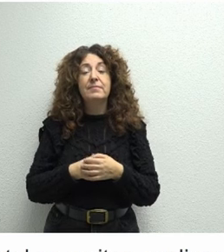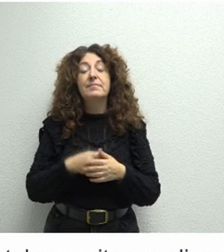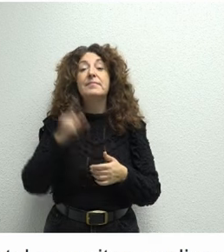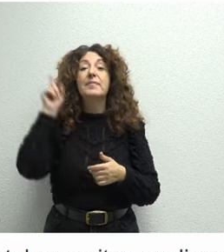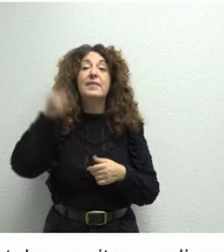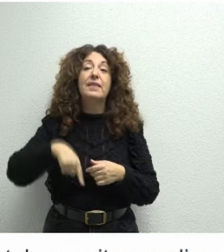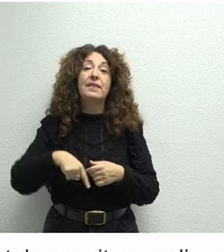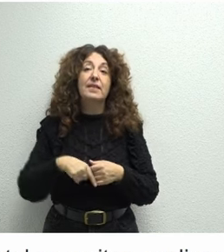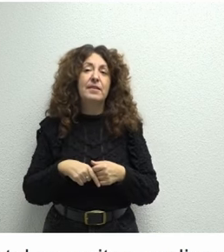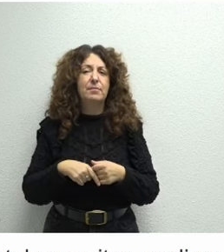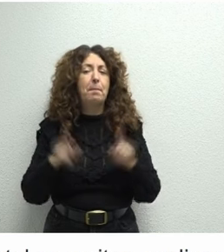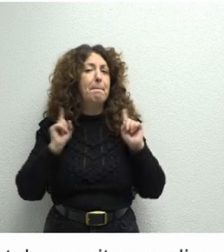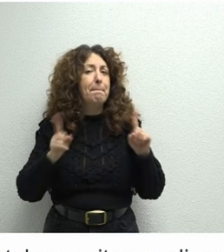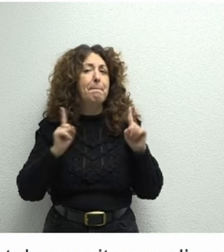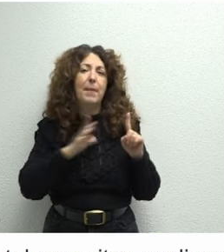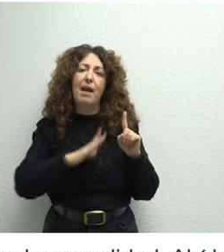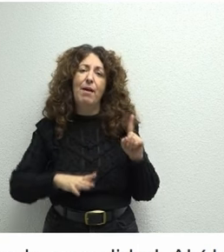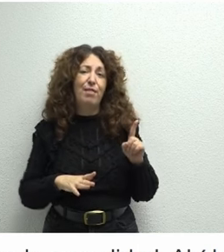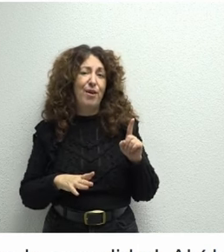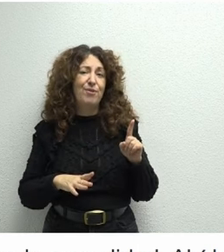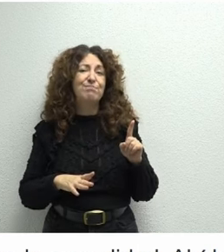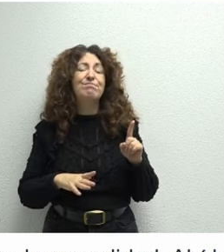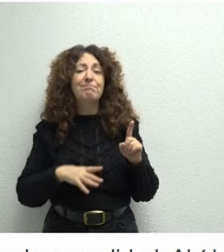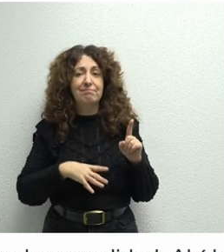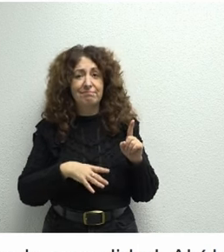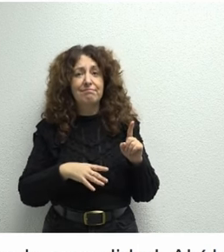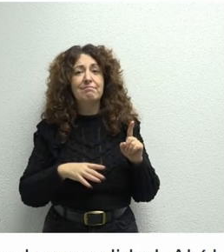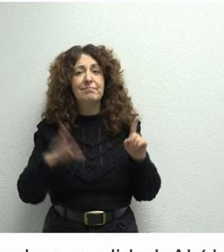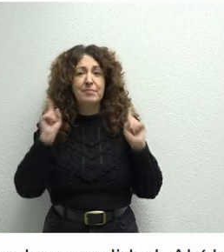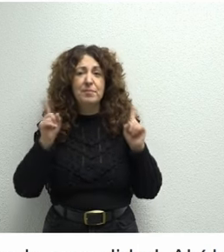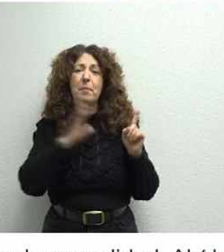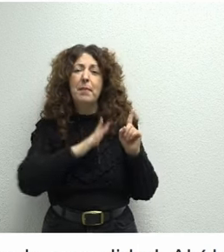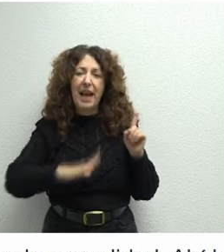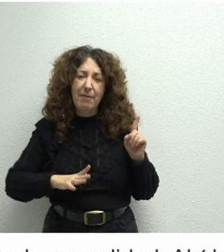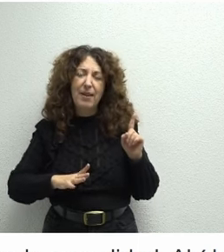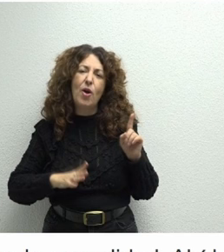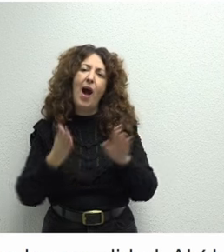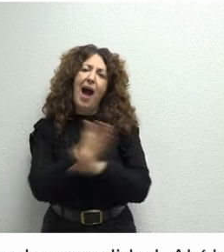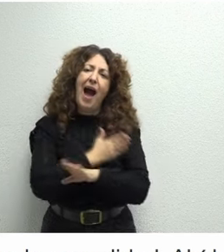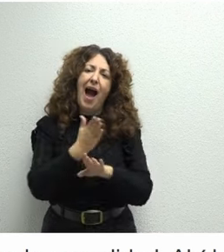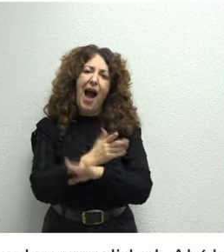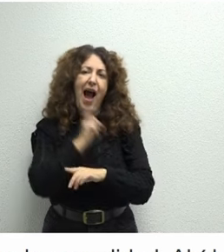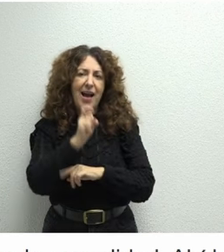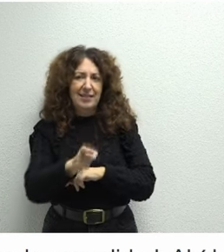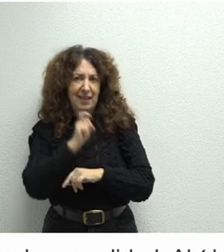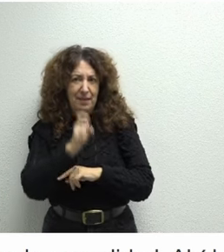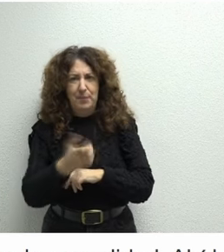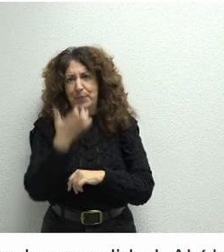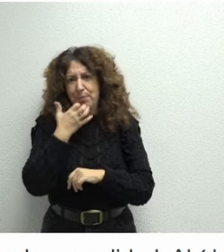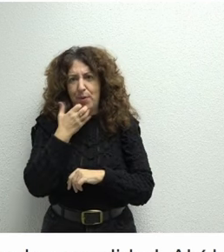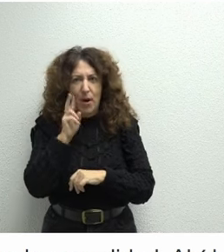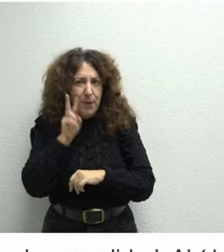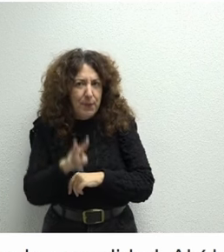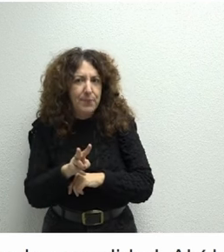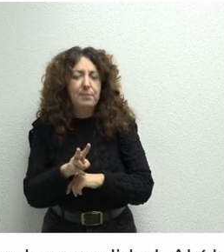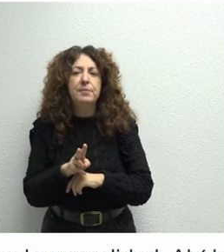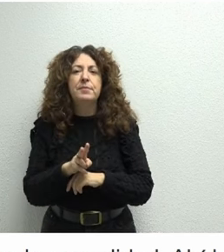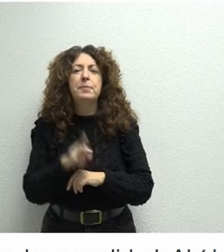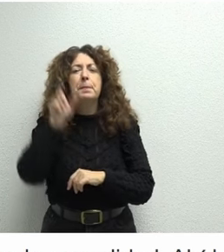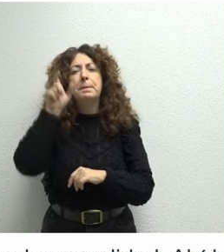principalmente prevención prevención y anticipación si por ejemplo veo que el paciente